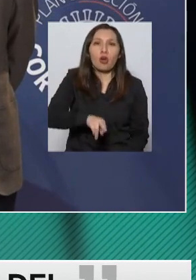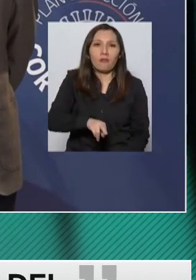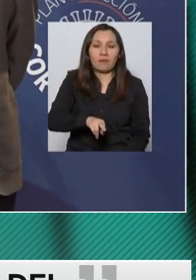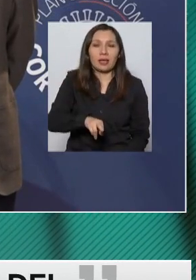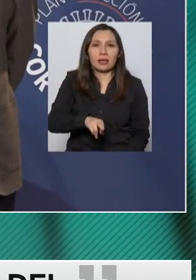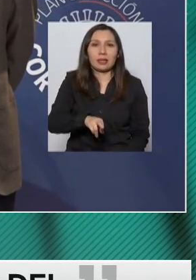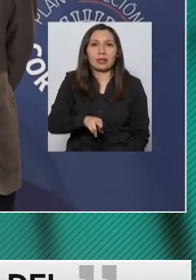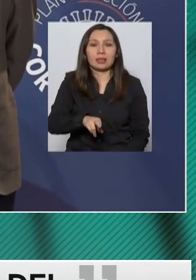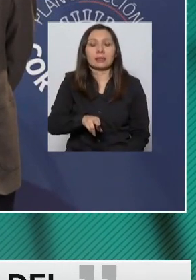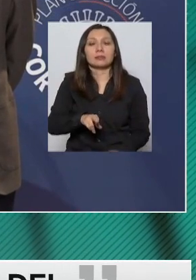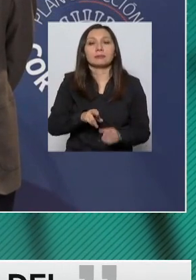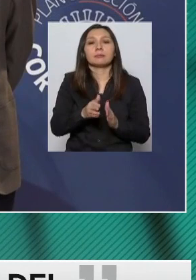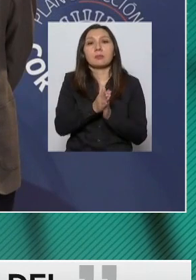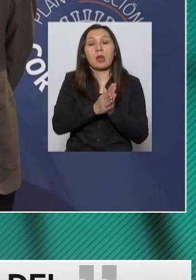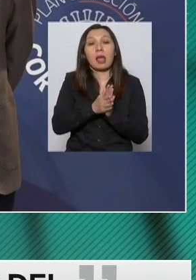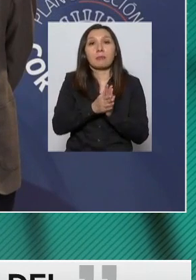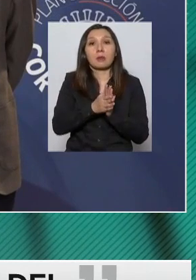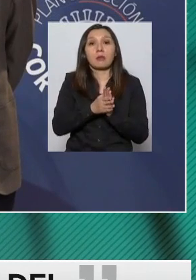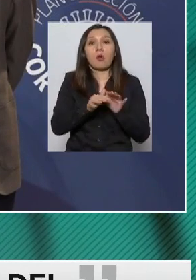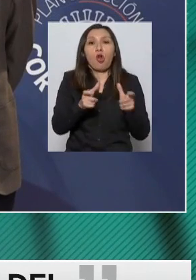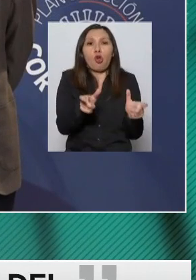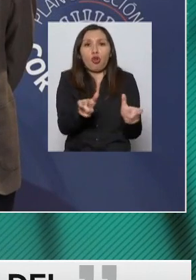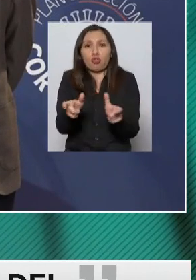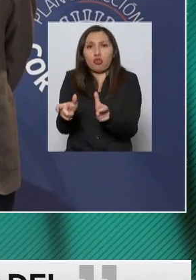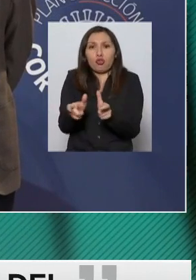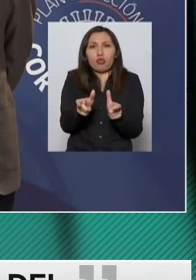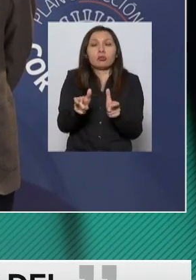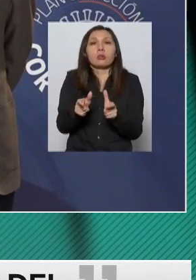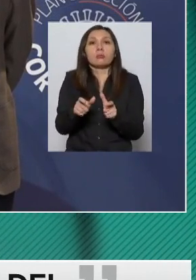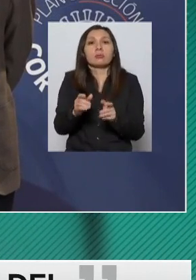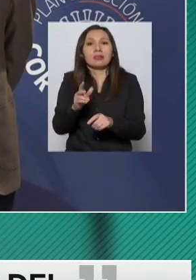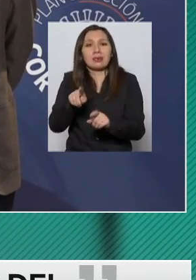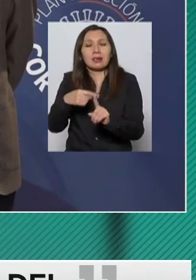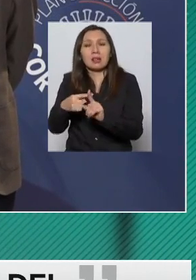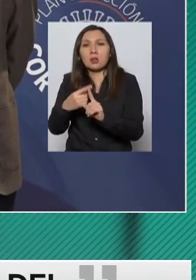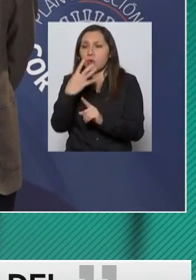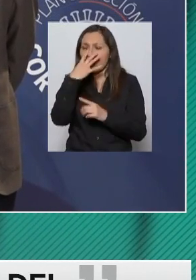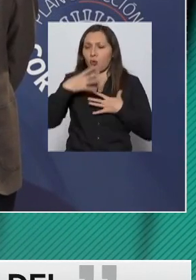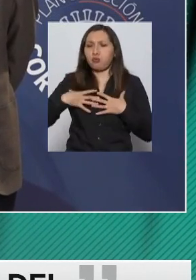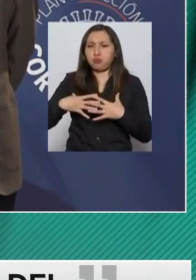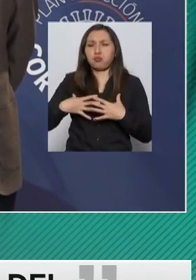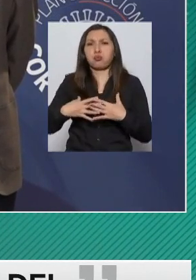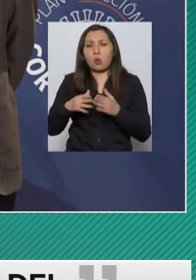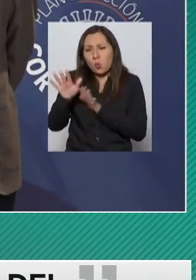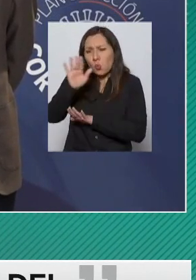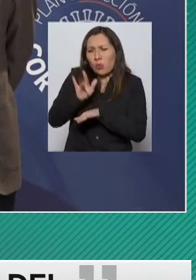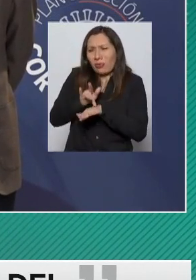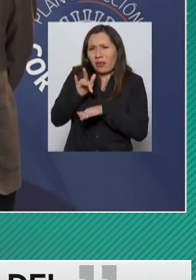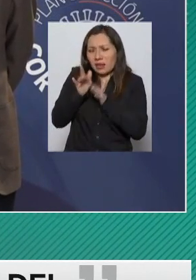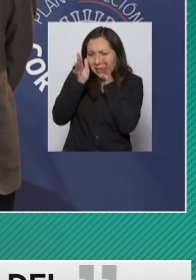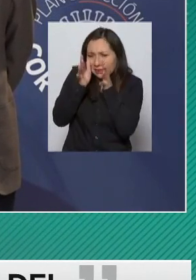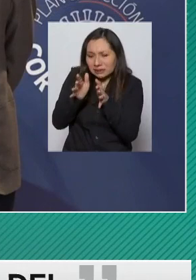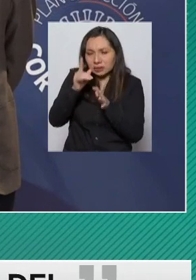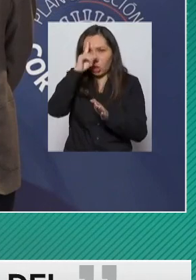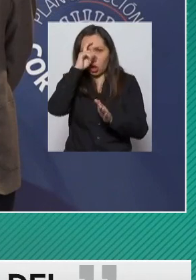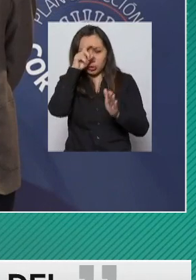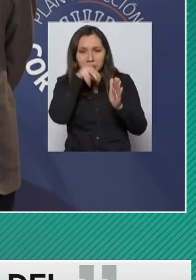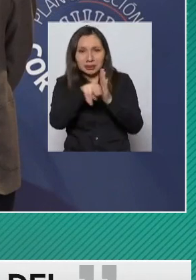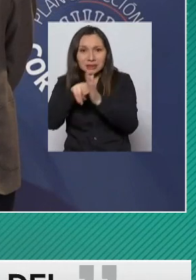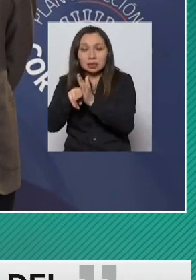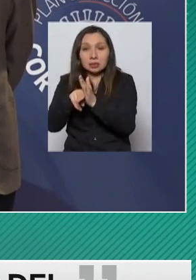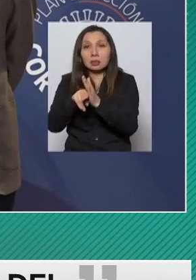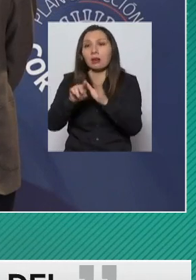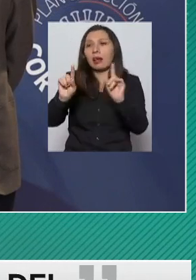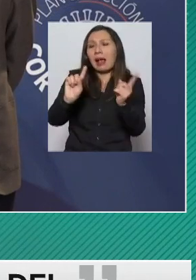de una fase de mitigación o sea uso respiradores tratamiento intensivo hospitalizaciones